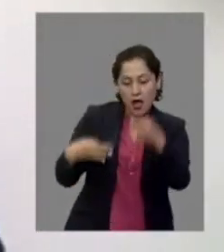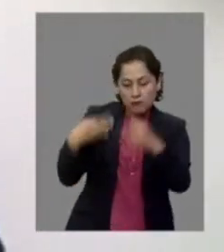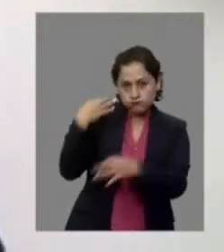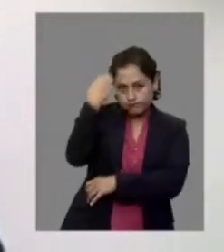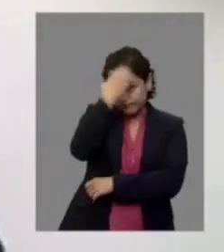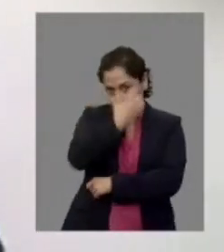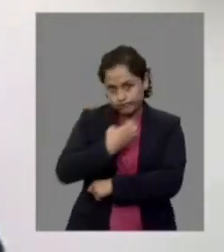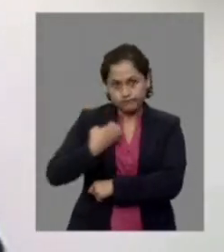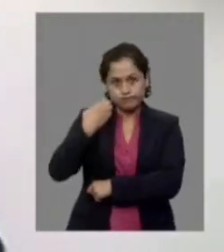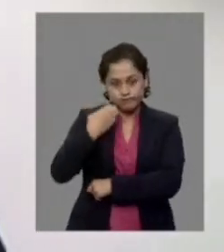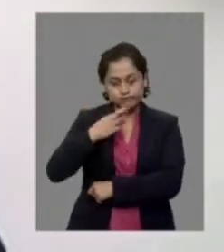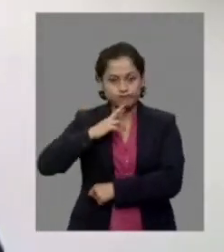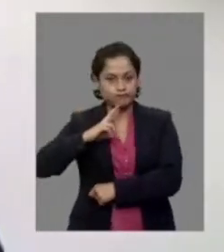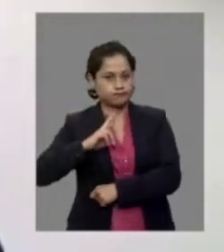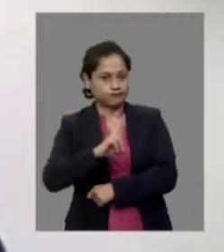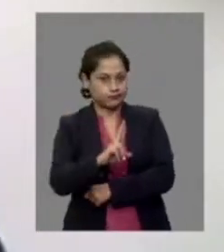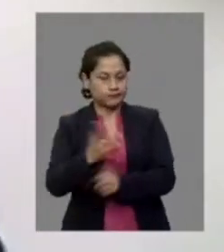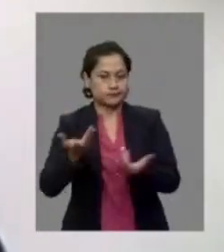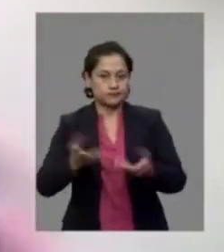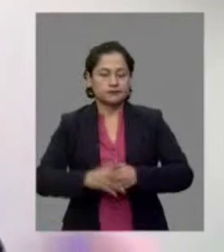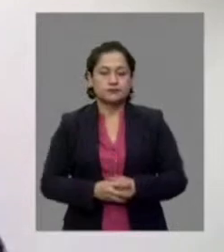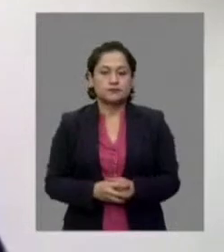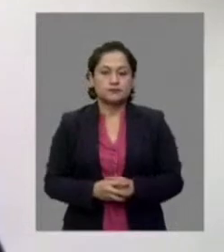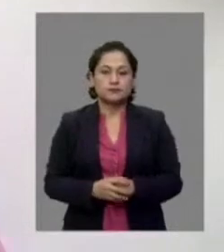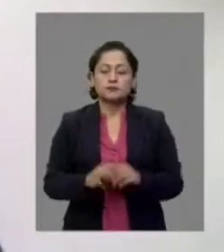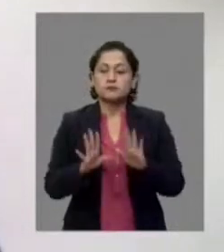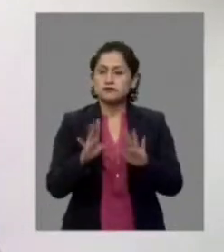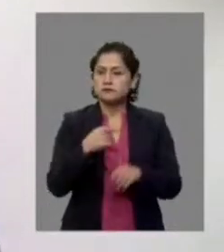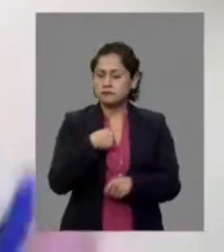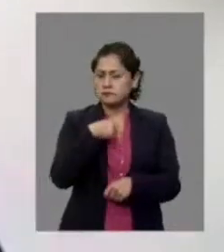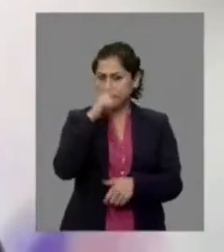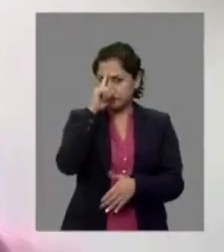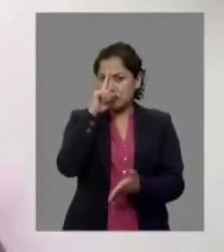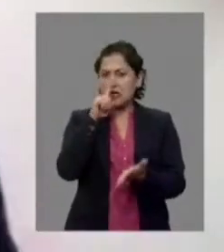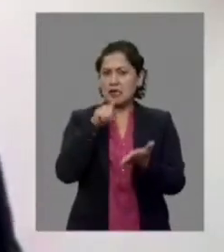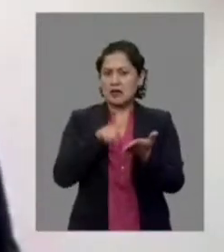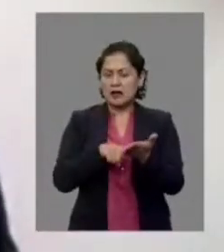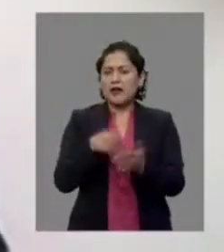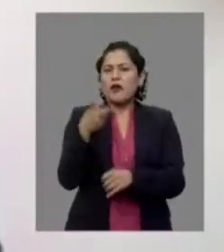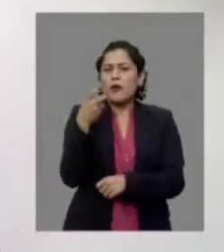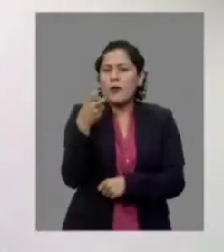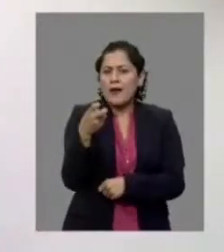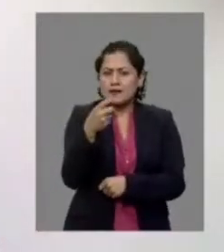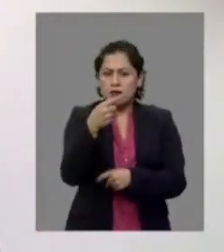en este sentido. Creo que son, digamos, grosso modo,